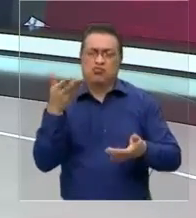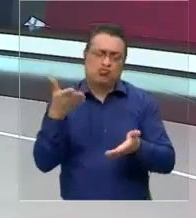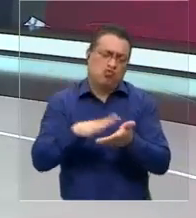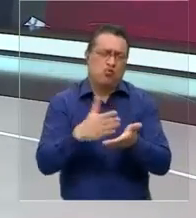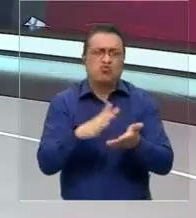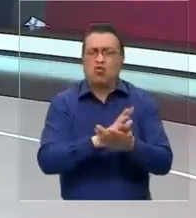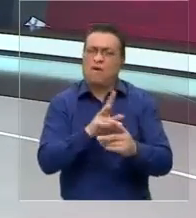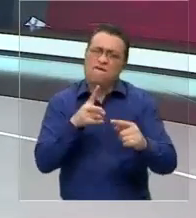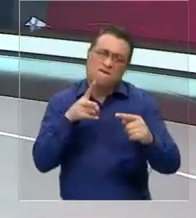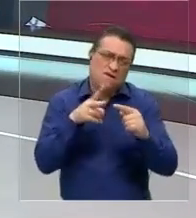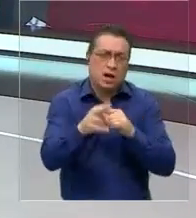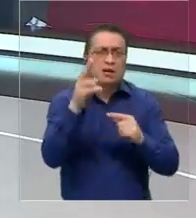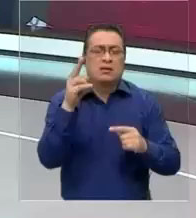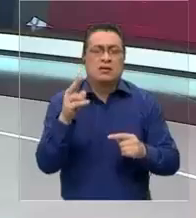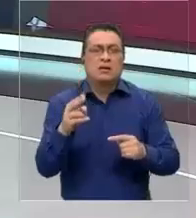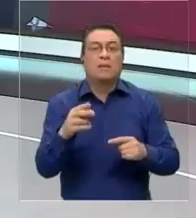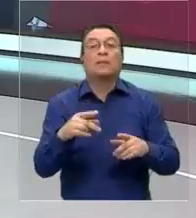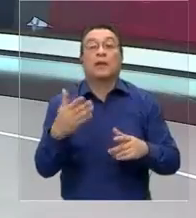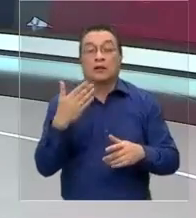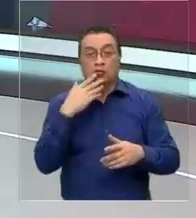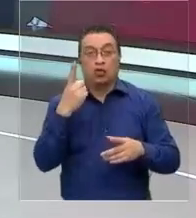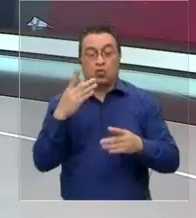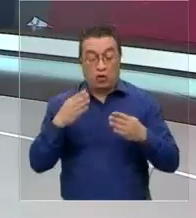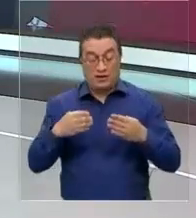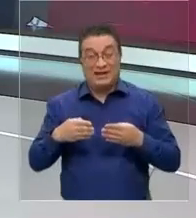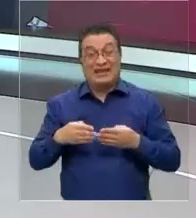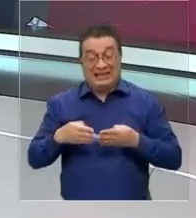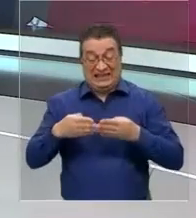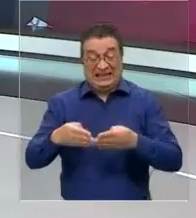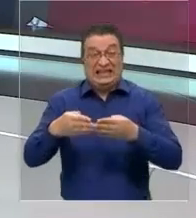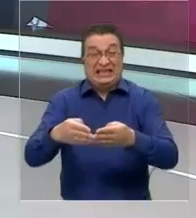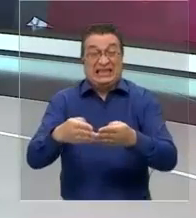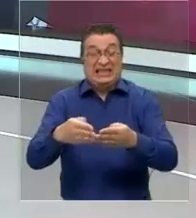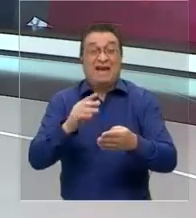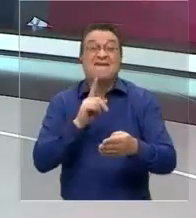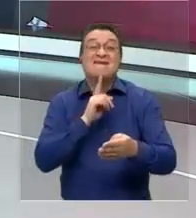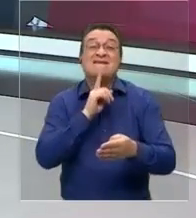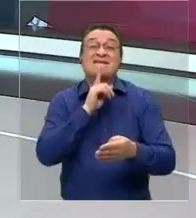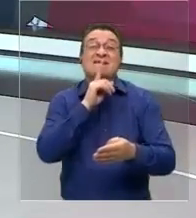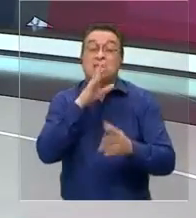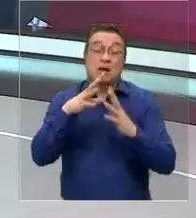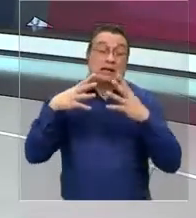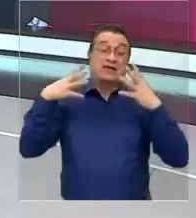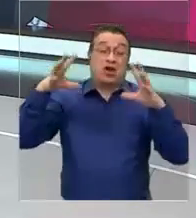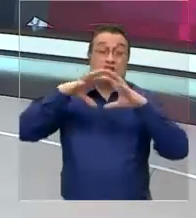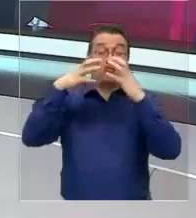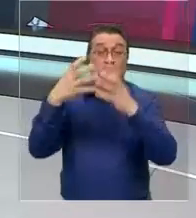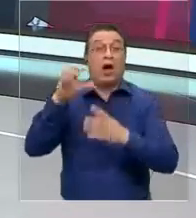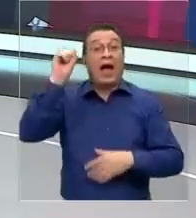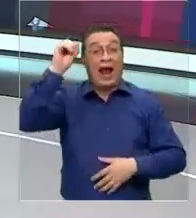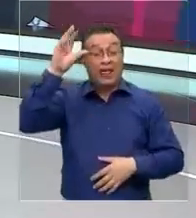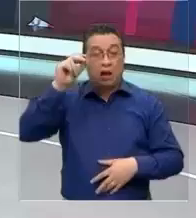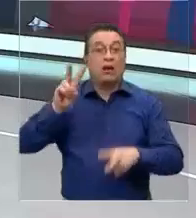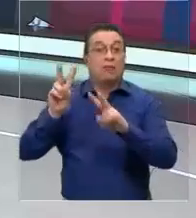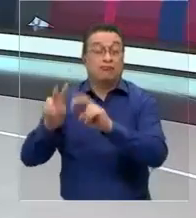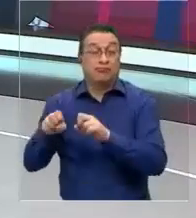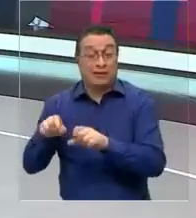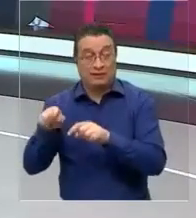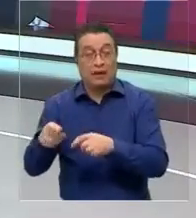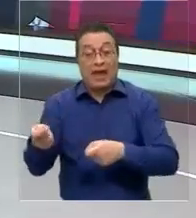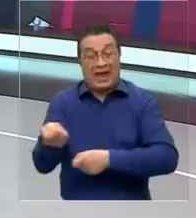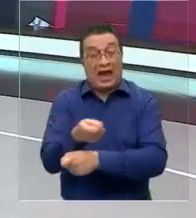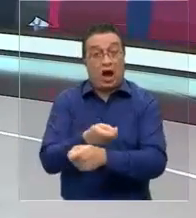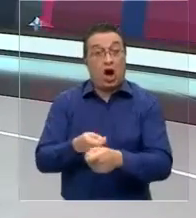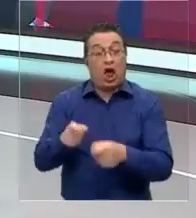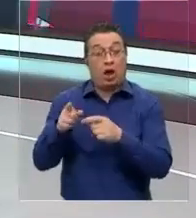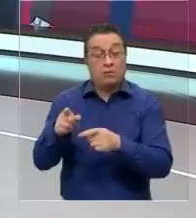dijeron. Sí, de hecho hay un yate, uno de los yates más grandes del mundo, que está incautado por el gobierno alemán en estos instantes. La economía del